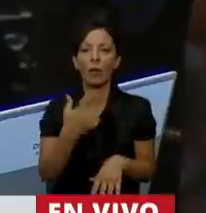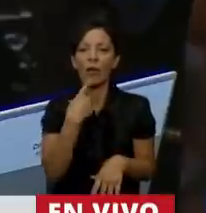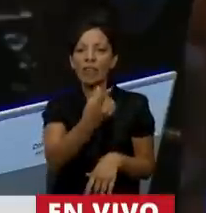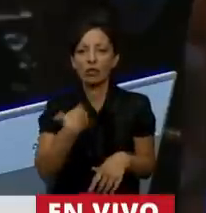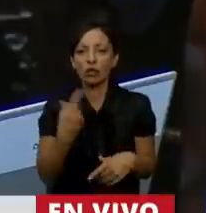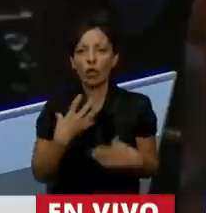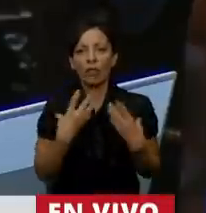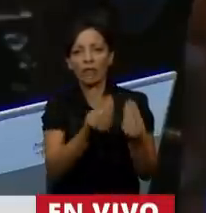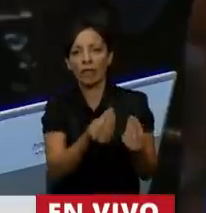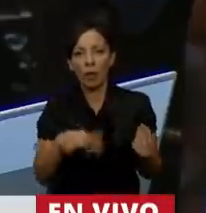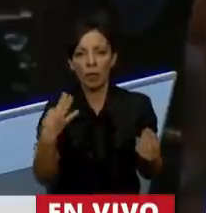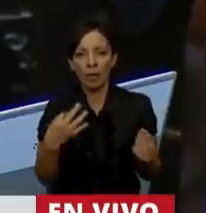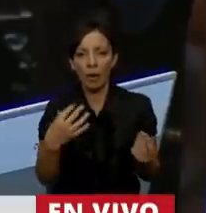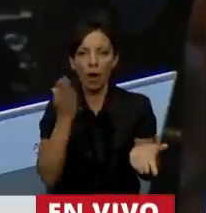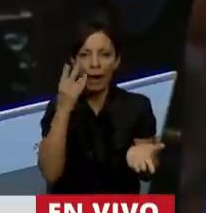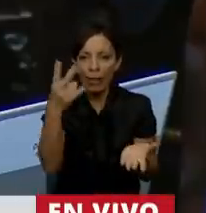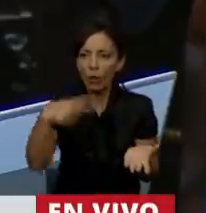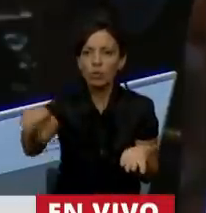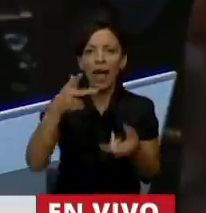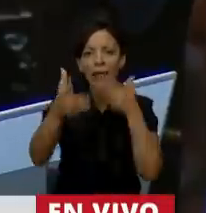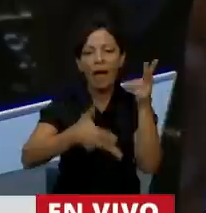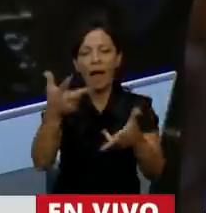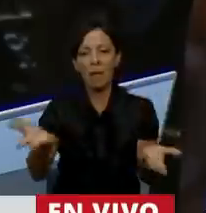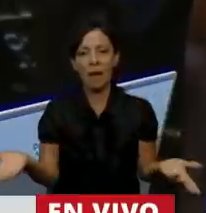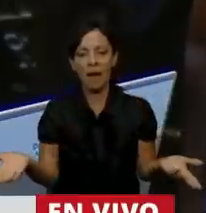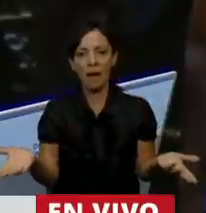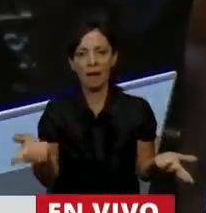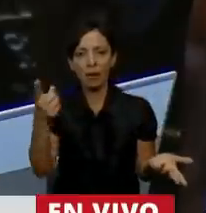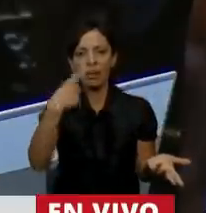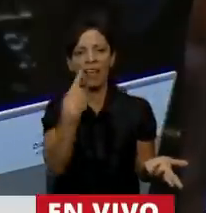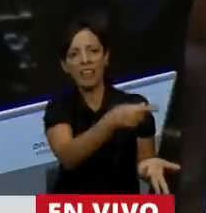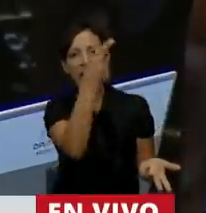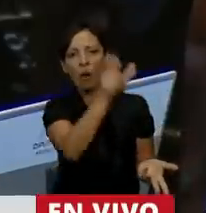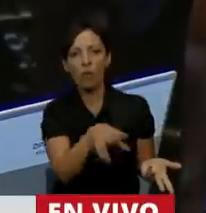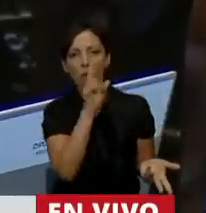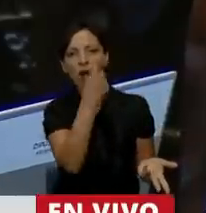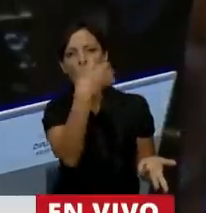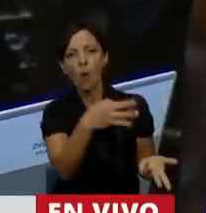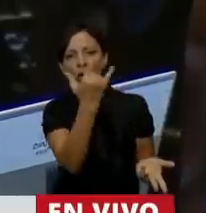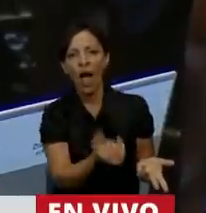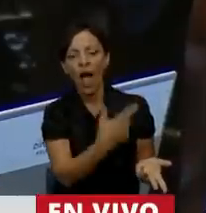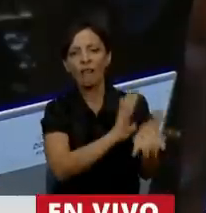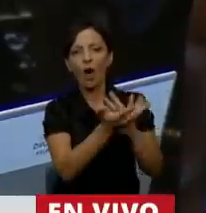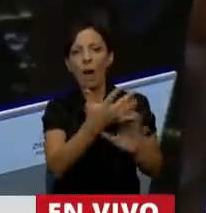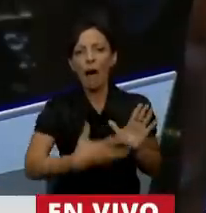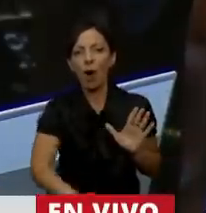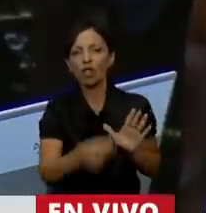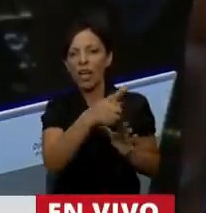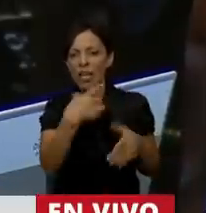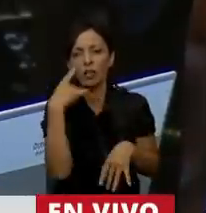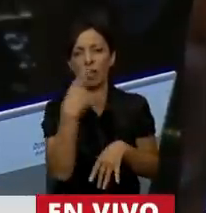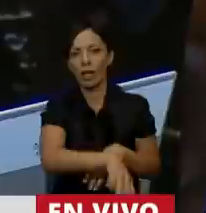la vida. Cínico es lo que dicen ustedes, en agarrar y decirle a una mujer que lo único que tiene es el aborto. Hay